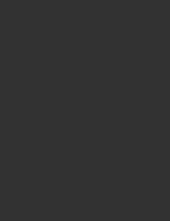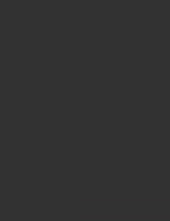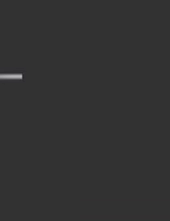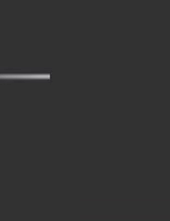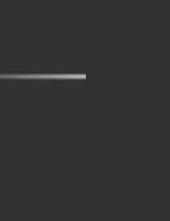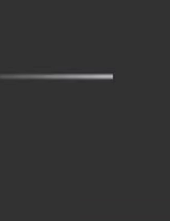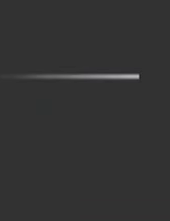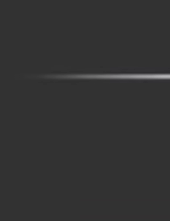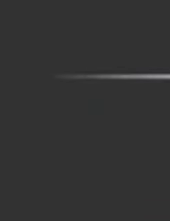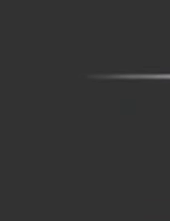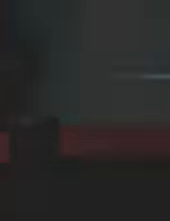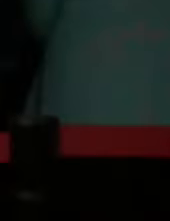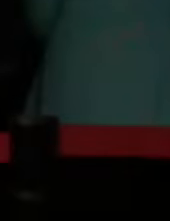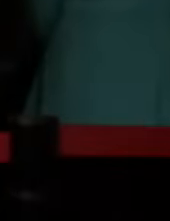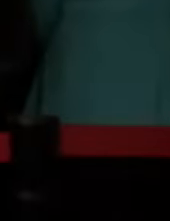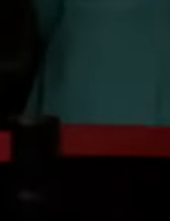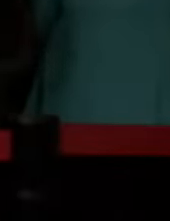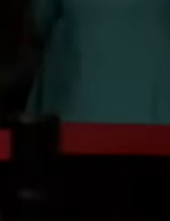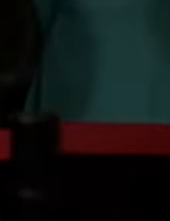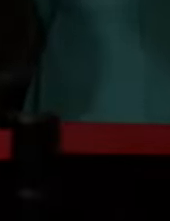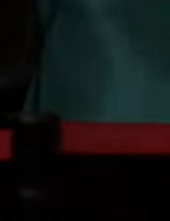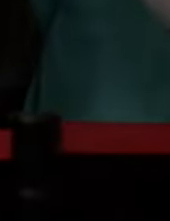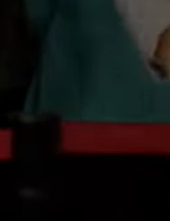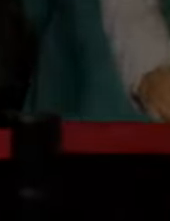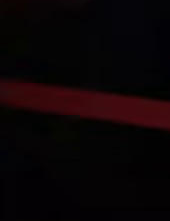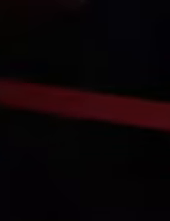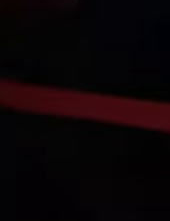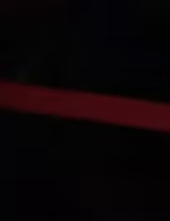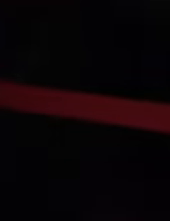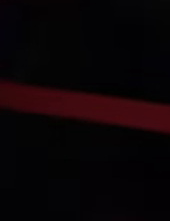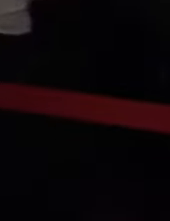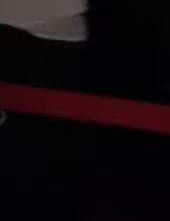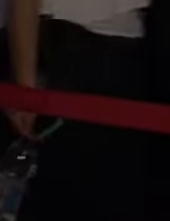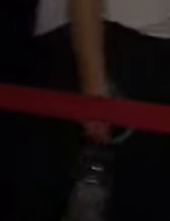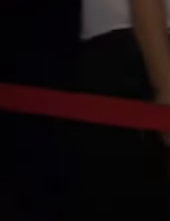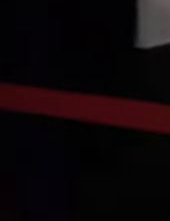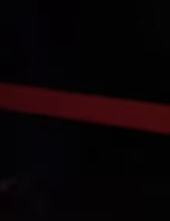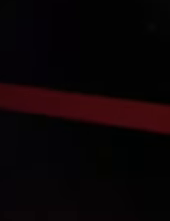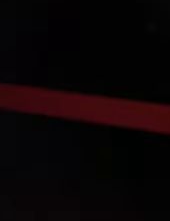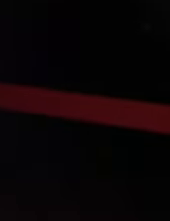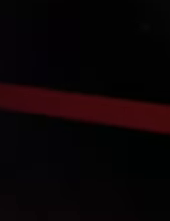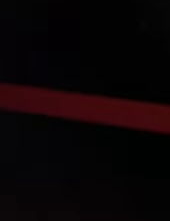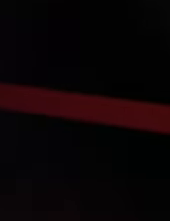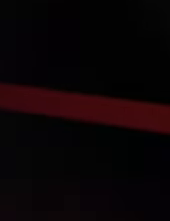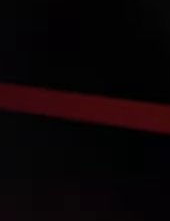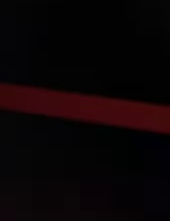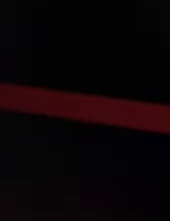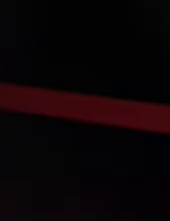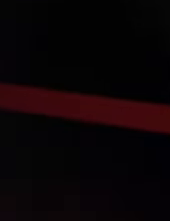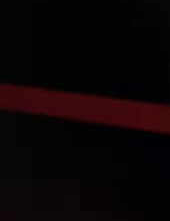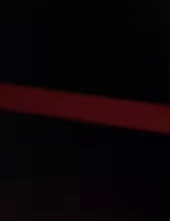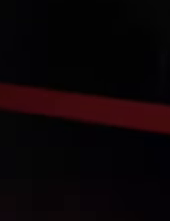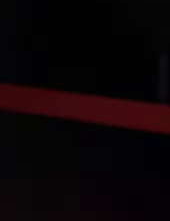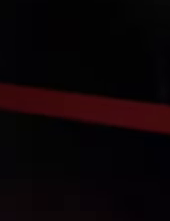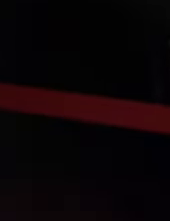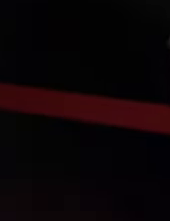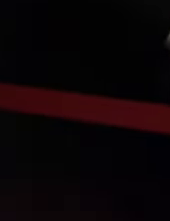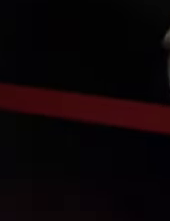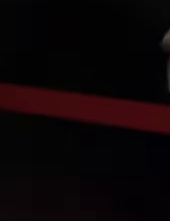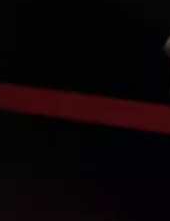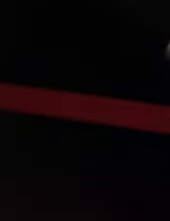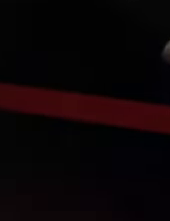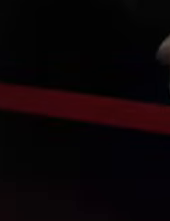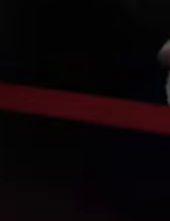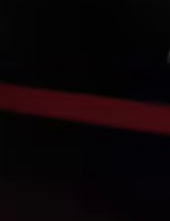futuro este el futuro que viene tú vas a poder hablar en todos los idiomas Y te van a escuchar en los idiomas naturales o sea